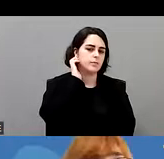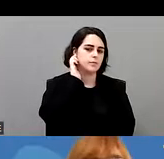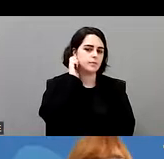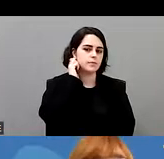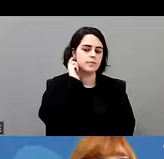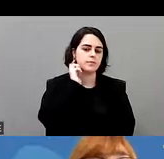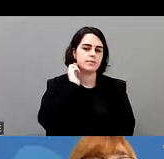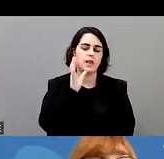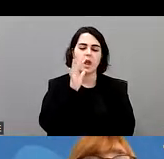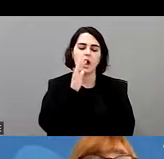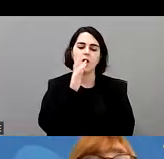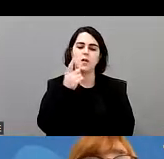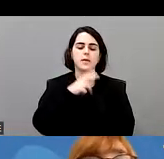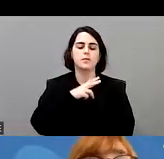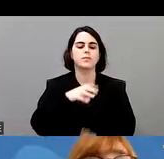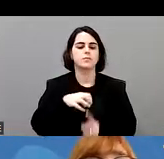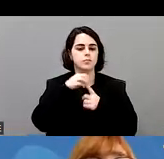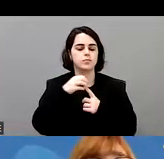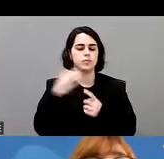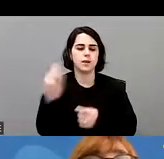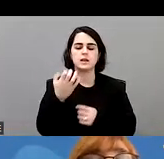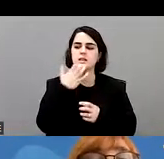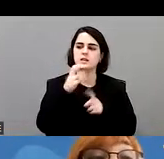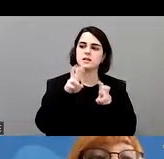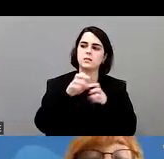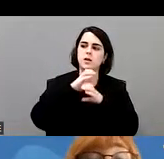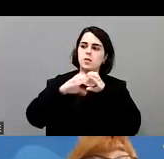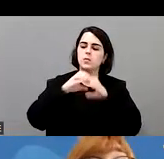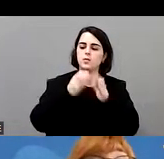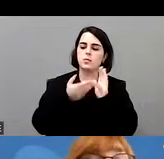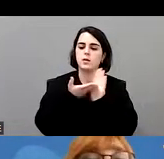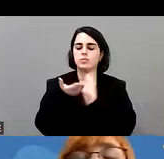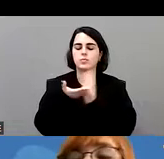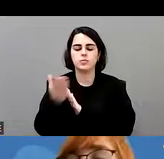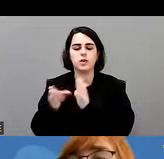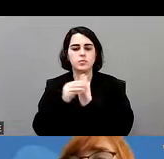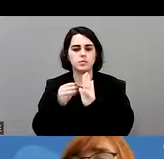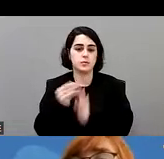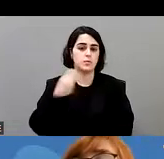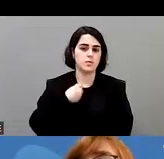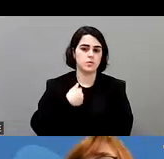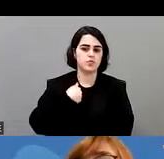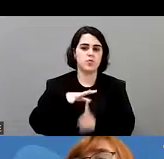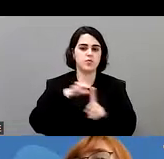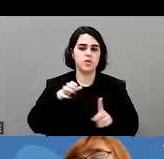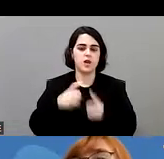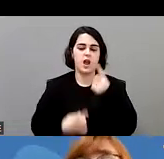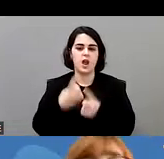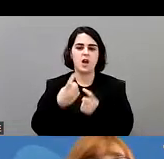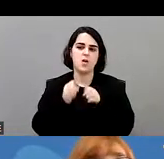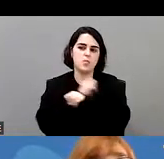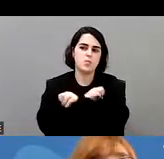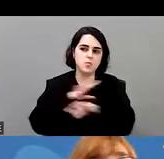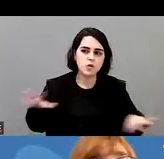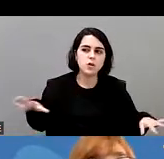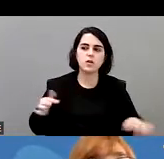Quiero simplemente poner en valor que cuando hablamos de comunicación aumentativa y alternativa, de hecho yo en algunos foros ya divulgativos comienzo